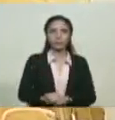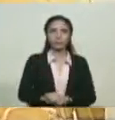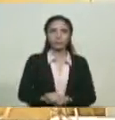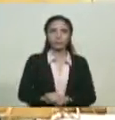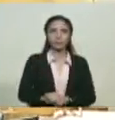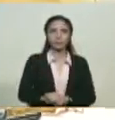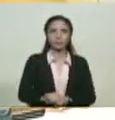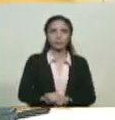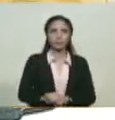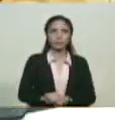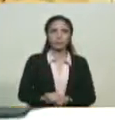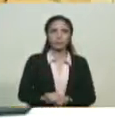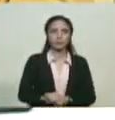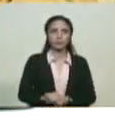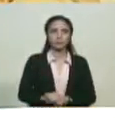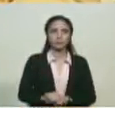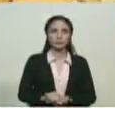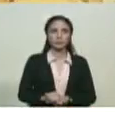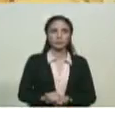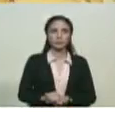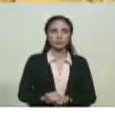ahí está la fotografía